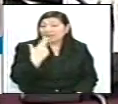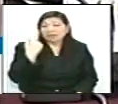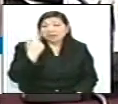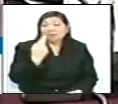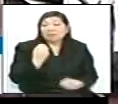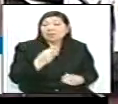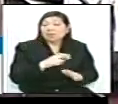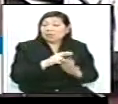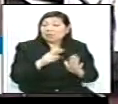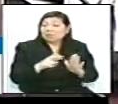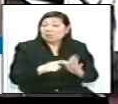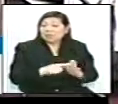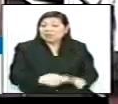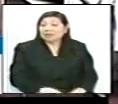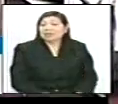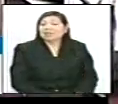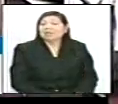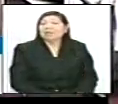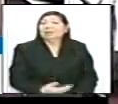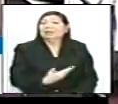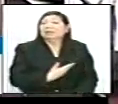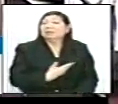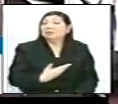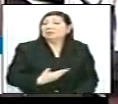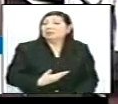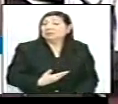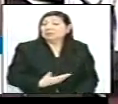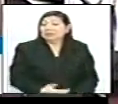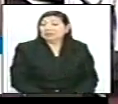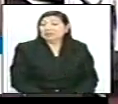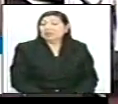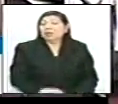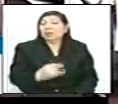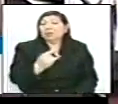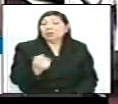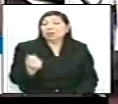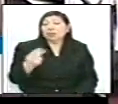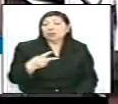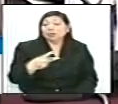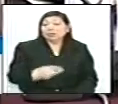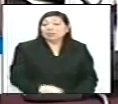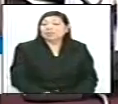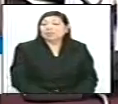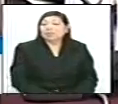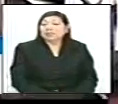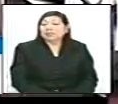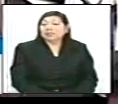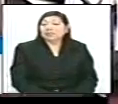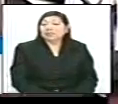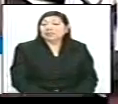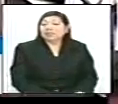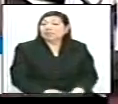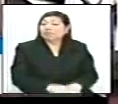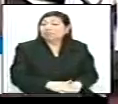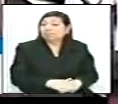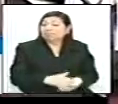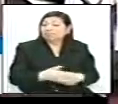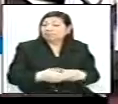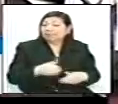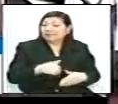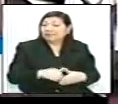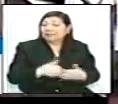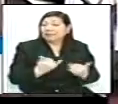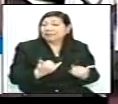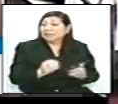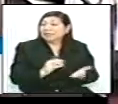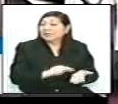es un proyecto del Poder Ejecutivo con carácter de urgencia. Segundo, porque se trata de adelantar el proceso electoral